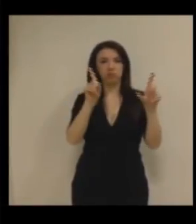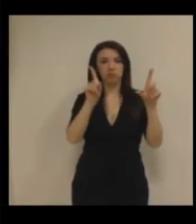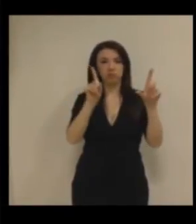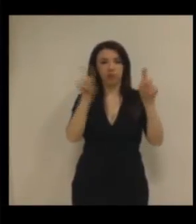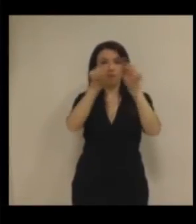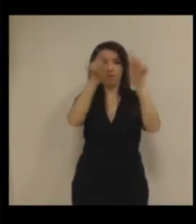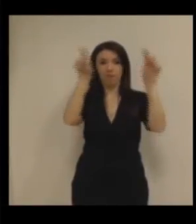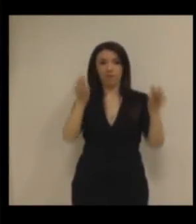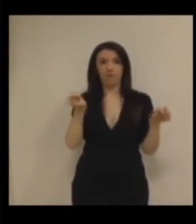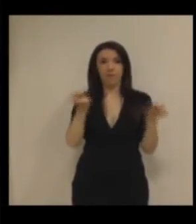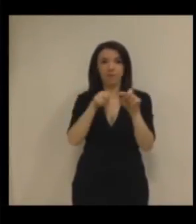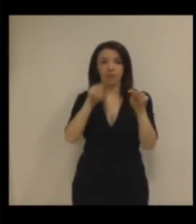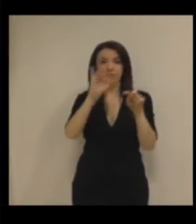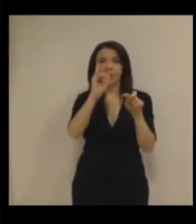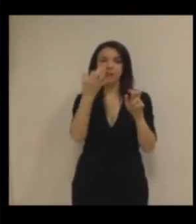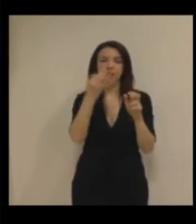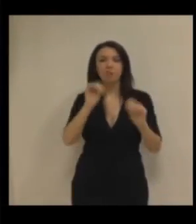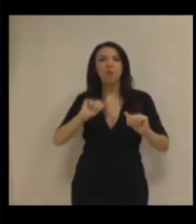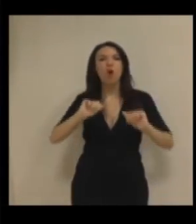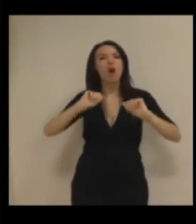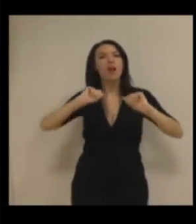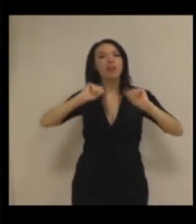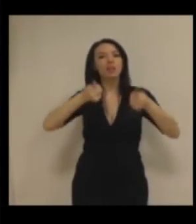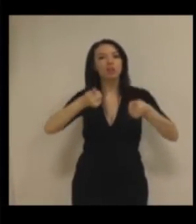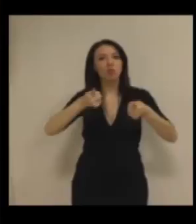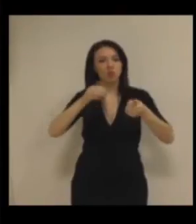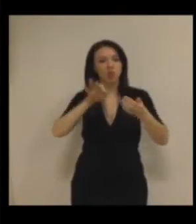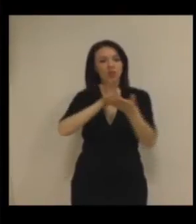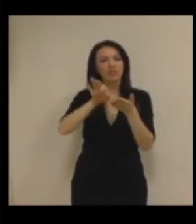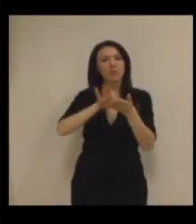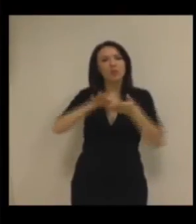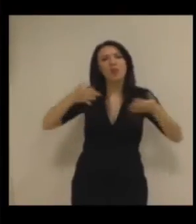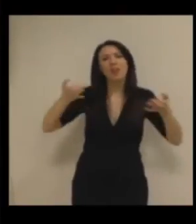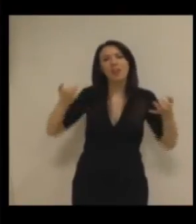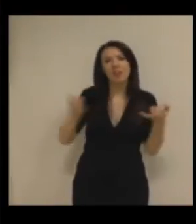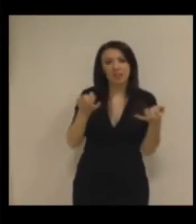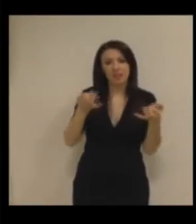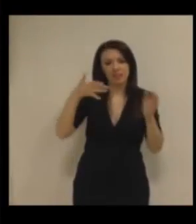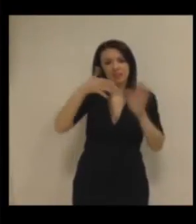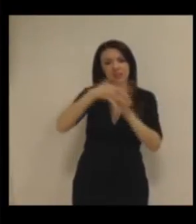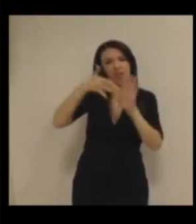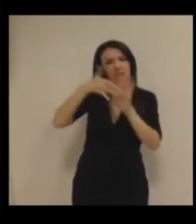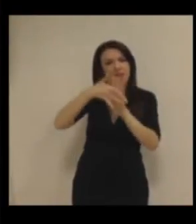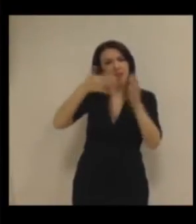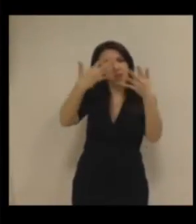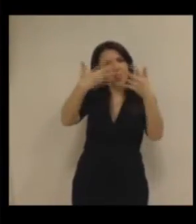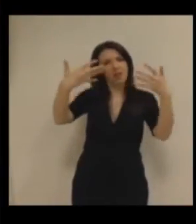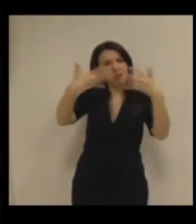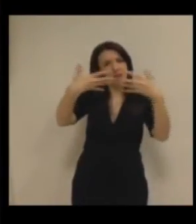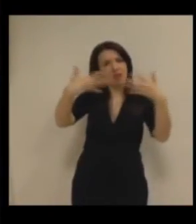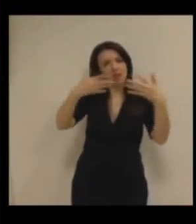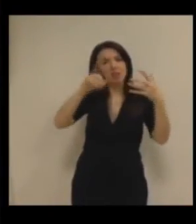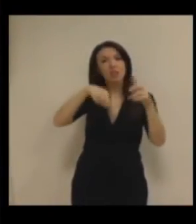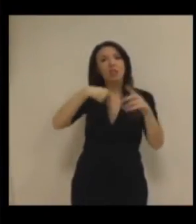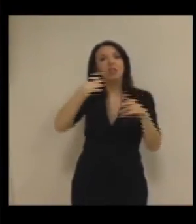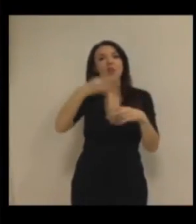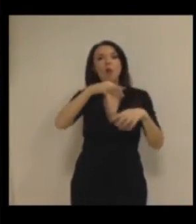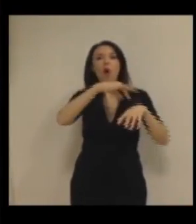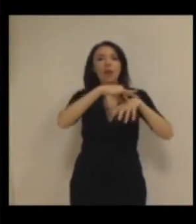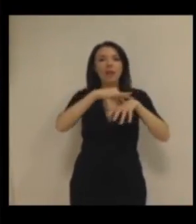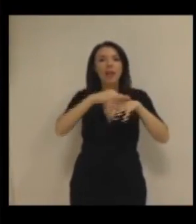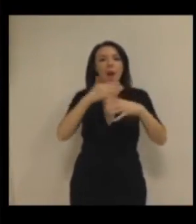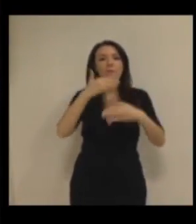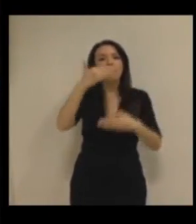la ficha lo que vamos a encontrar es una introducción a de qué va el servicio y luego encontraremos una guía paso a